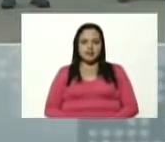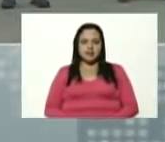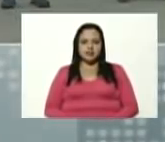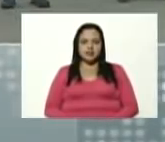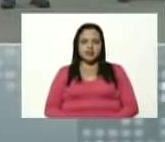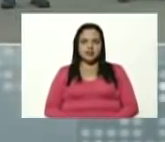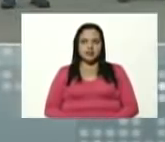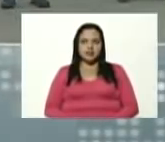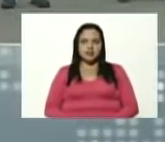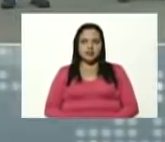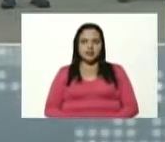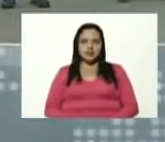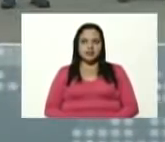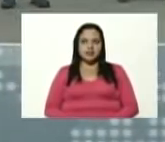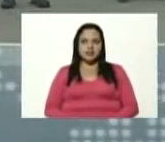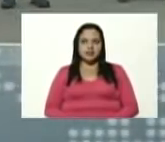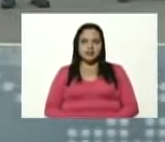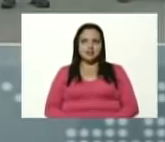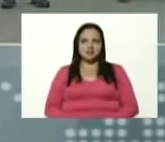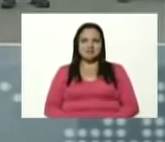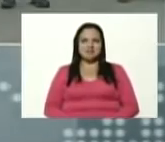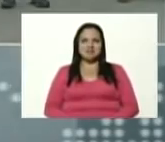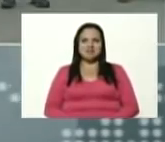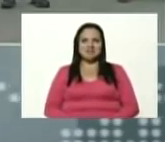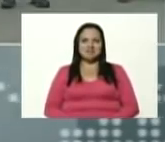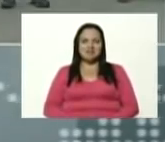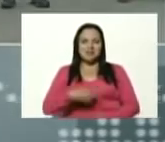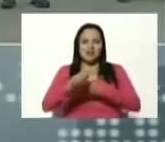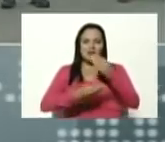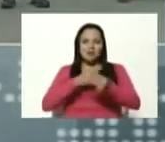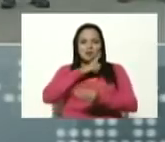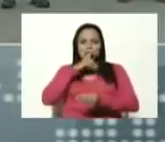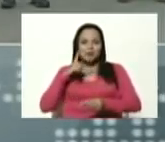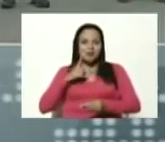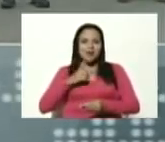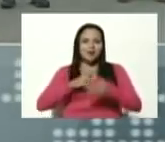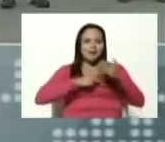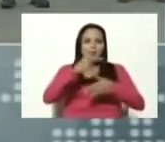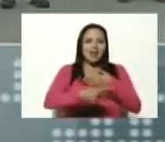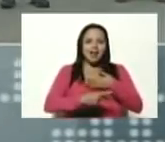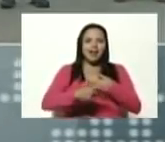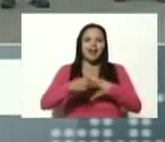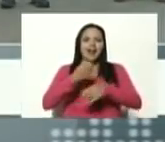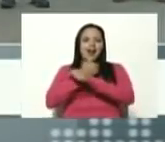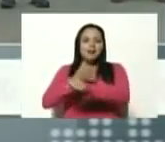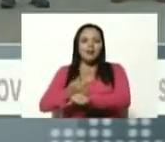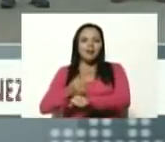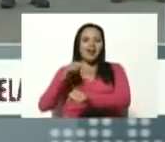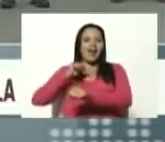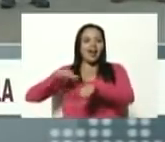¿cómo? Pa. Pa. ¿Ah?